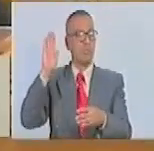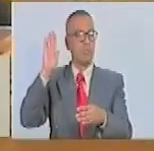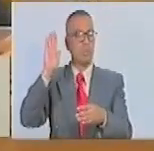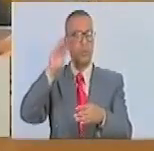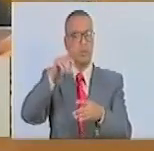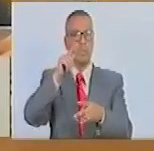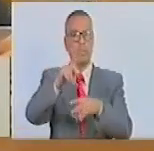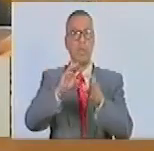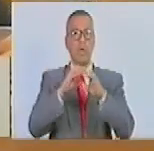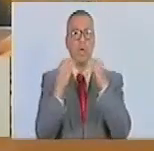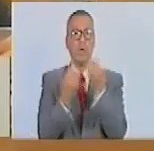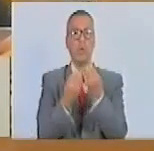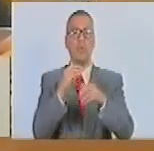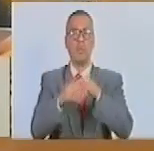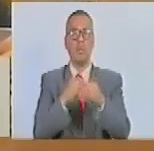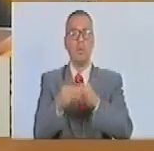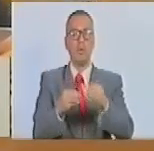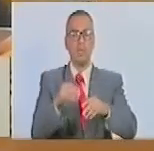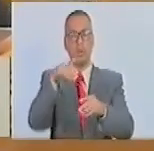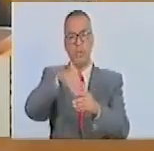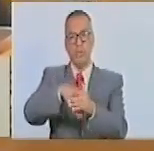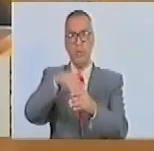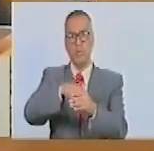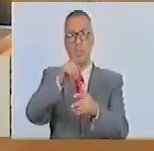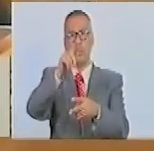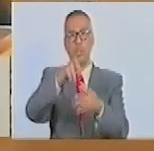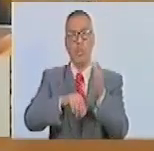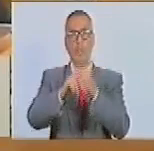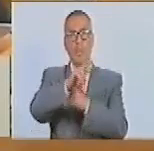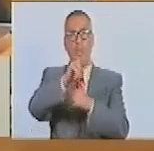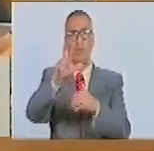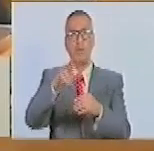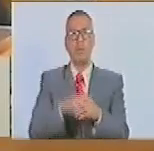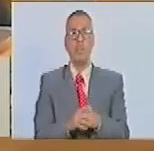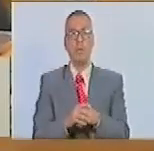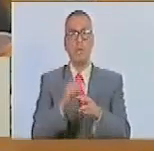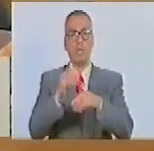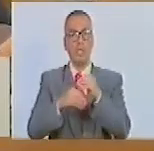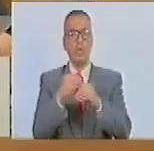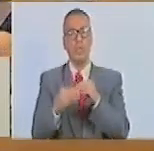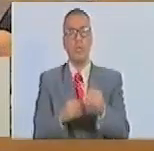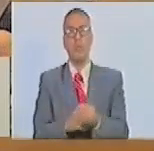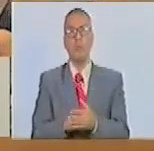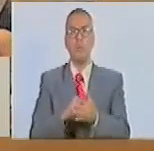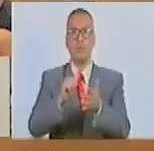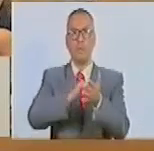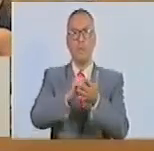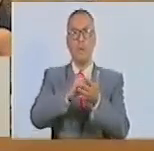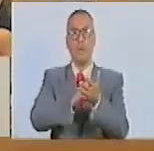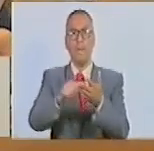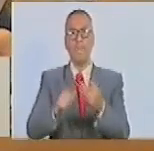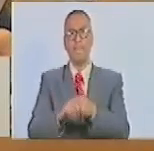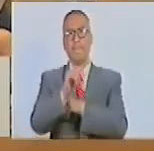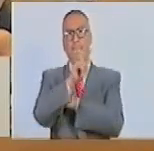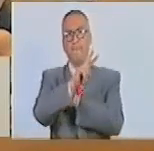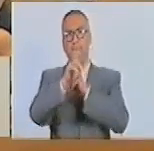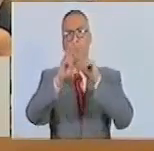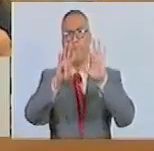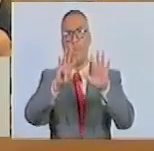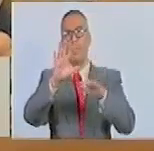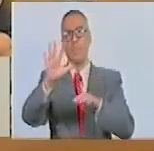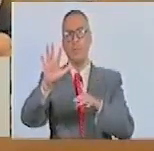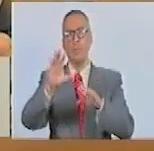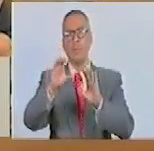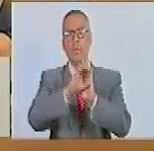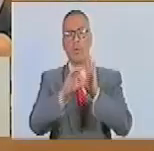integrantes del Comité de Postulaciones Electorales 2023, de conformidad con lo establecido en el artículo 295